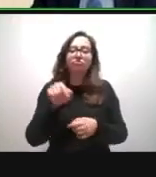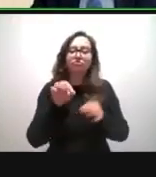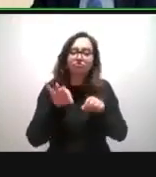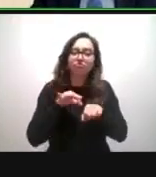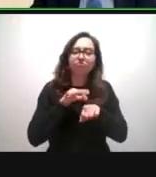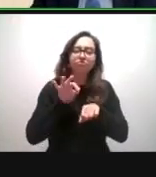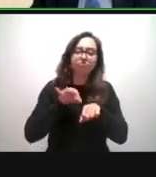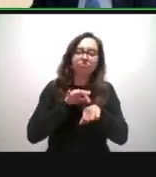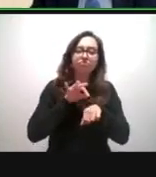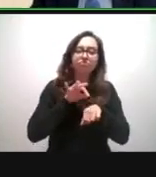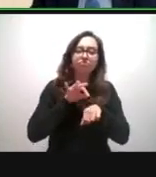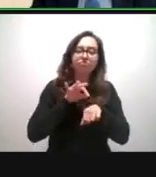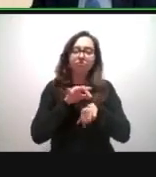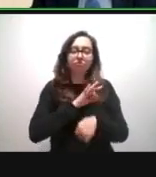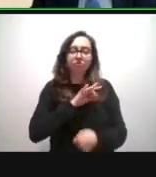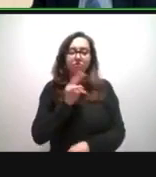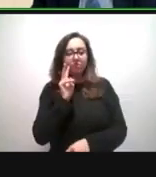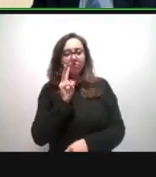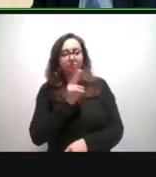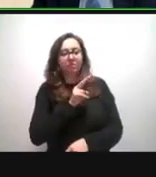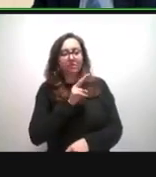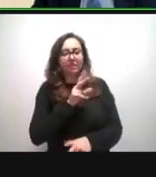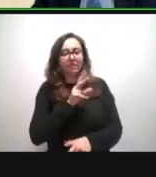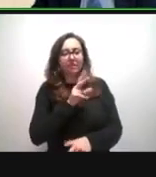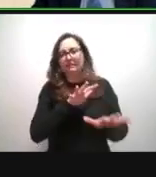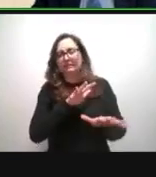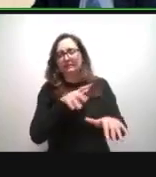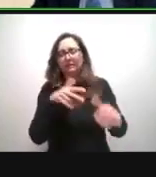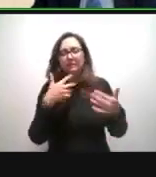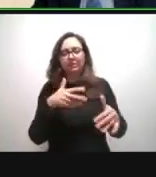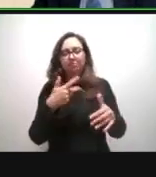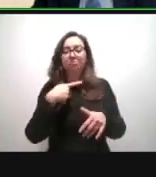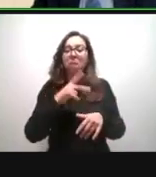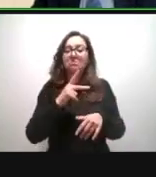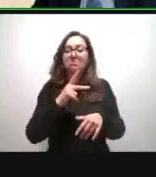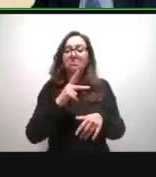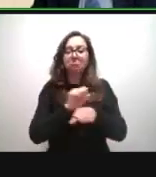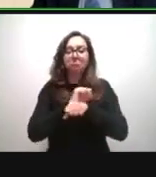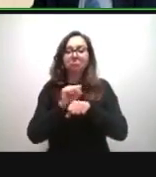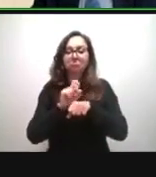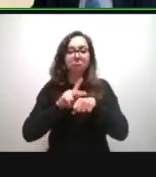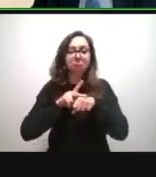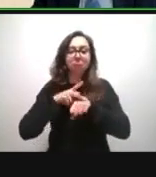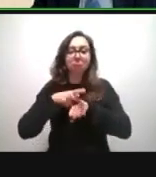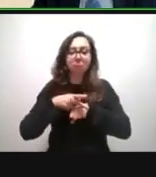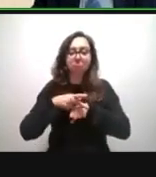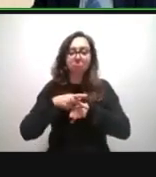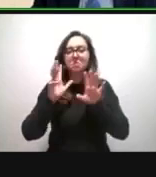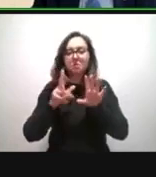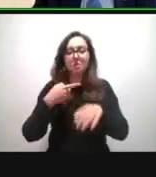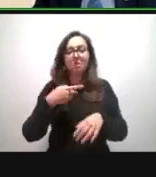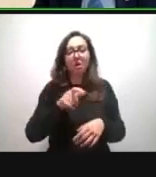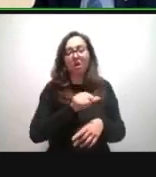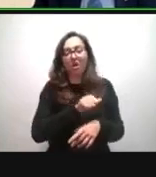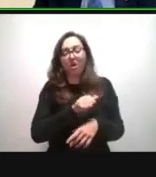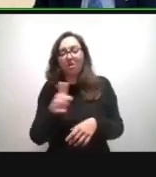caso presente, a pesar de ser muy aparatoso, todo vuelve a su lugar. Pero hay casos en que no hay piel para utilizar localmente,